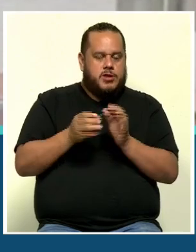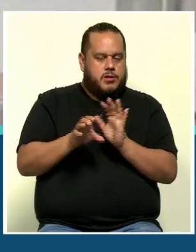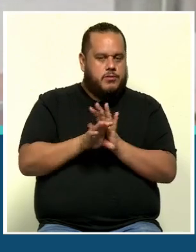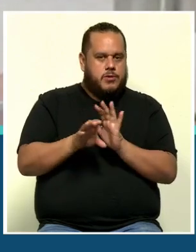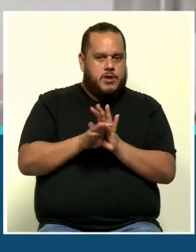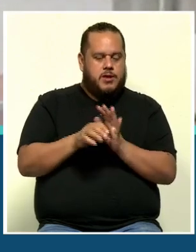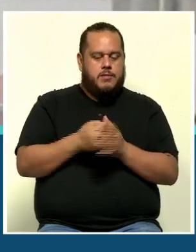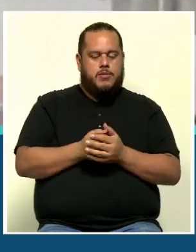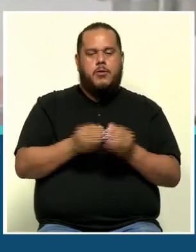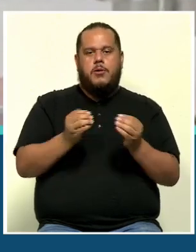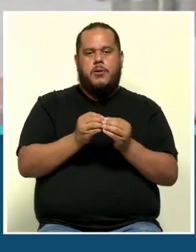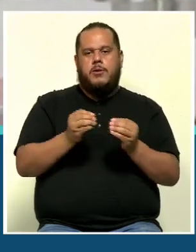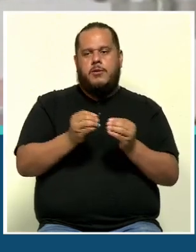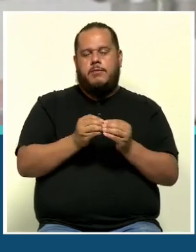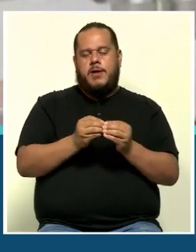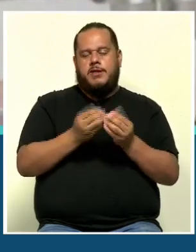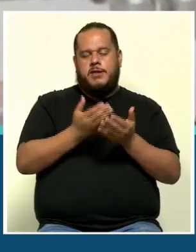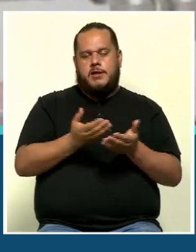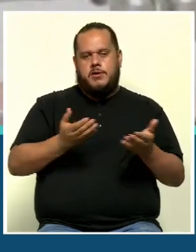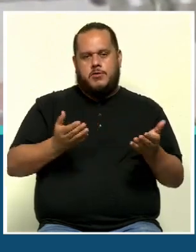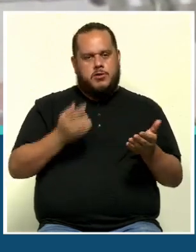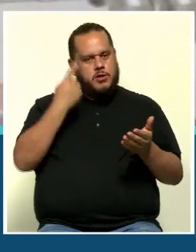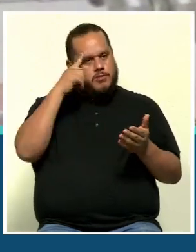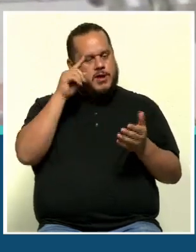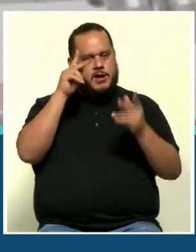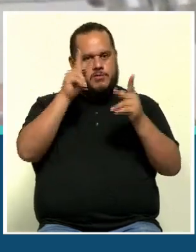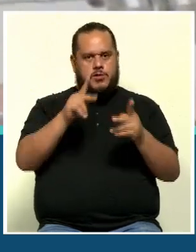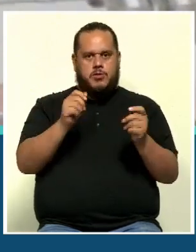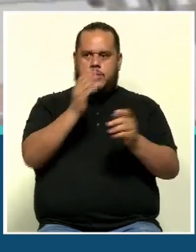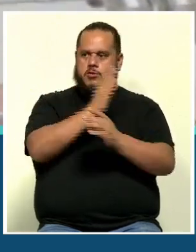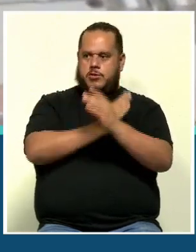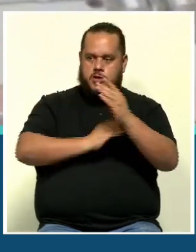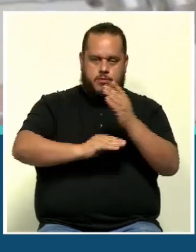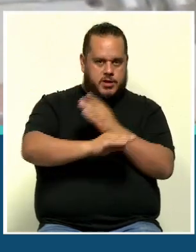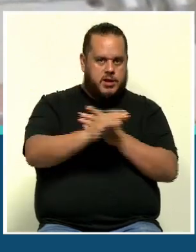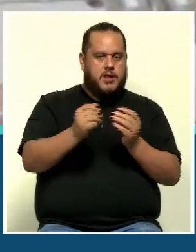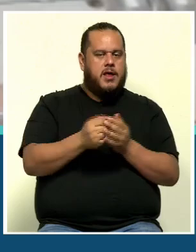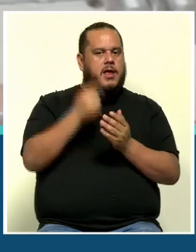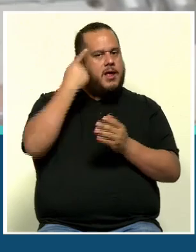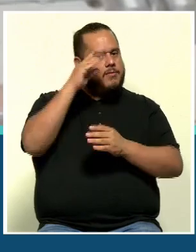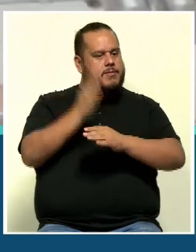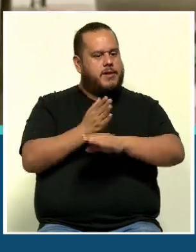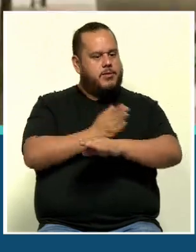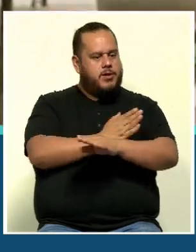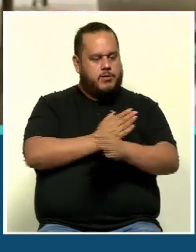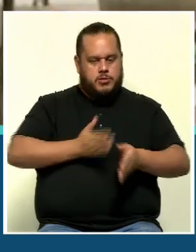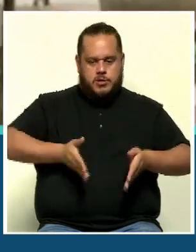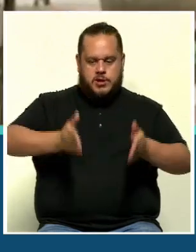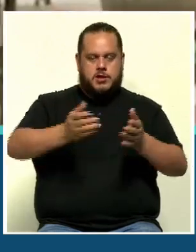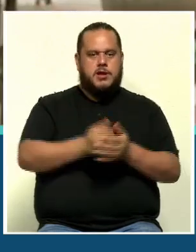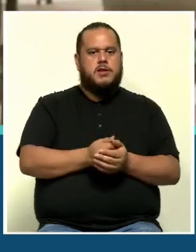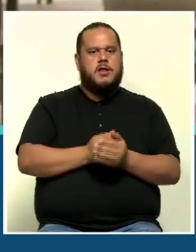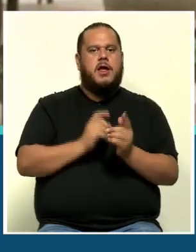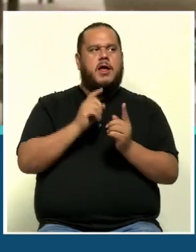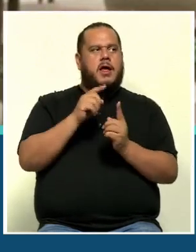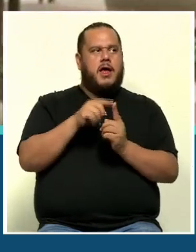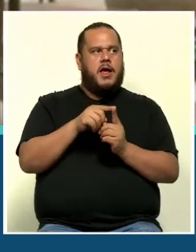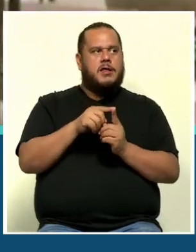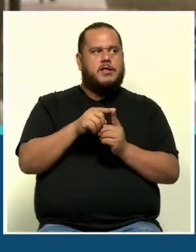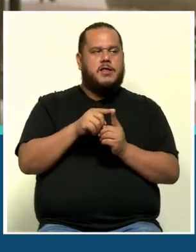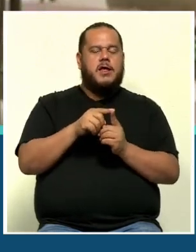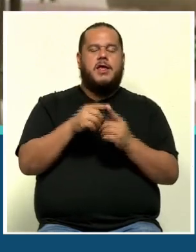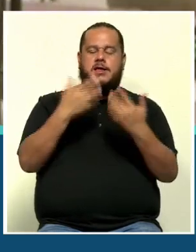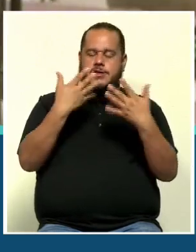ejemplo, más recursos hacia las personas con discapacidad, para el mejoramiento de las calles. Hasta que por fin se pudo aprobar